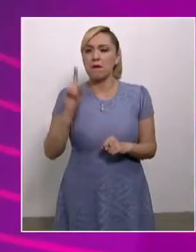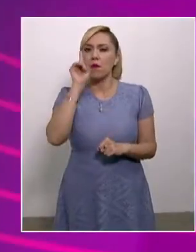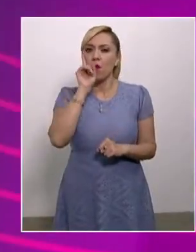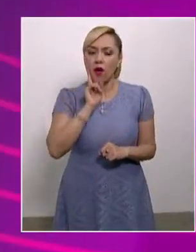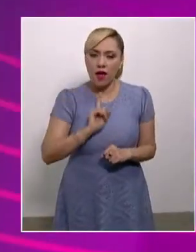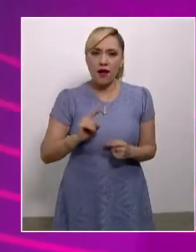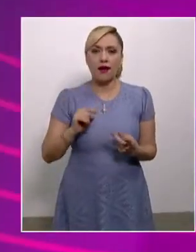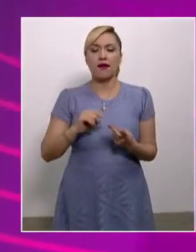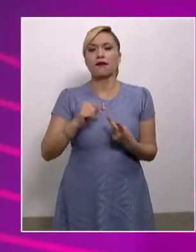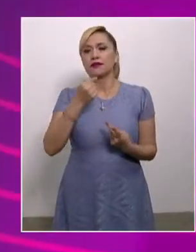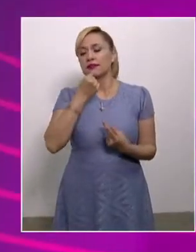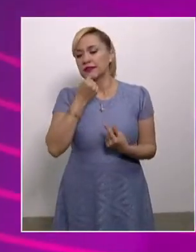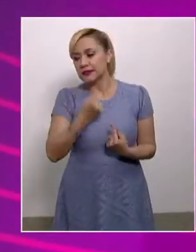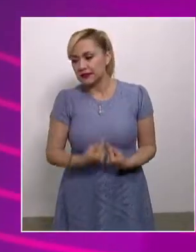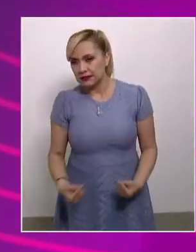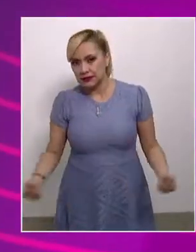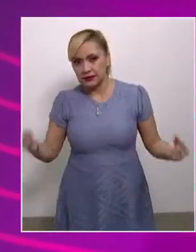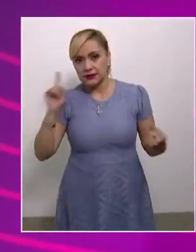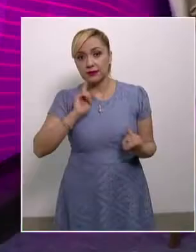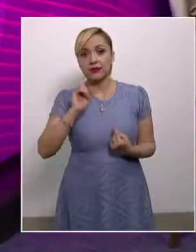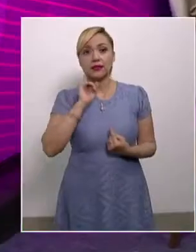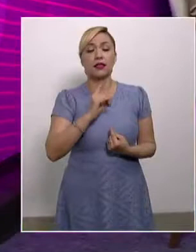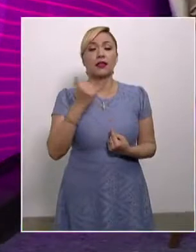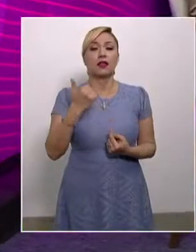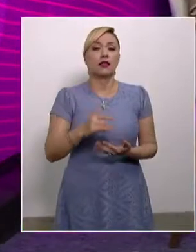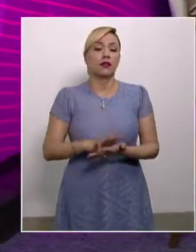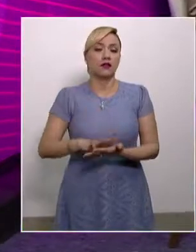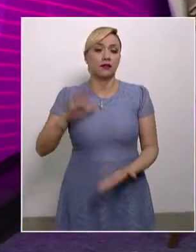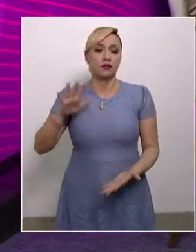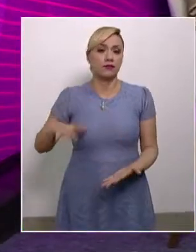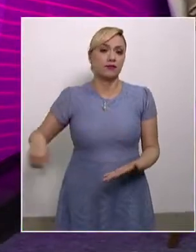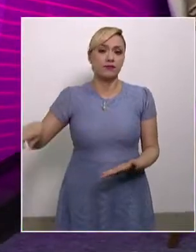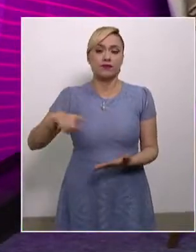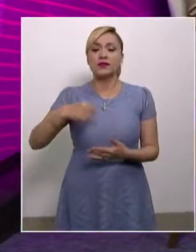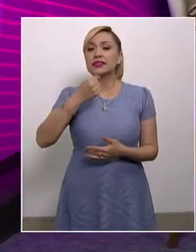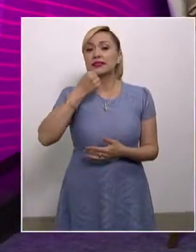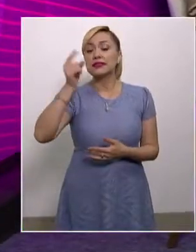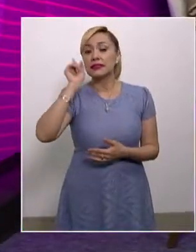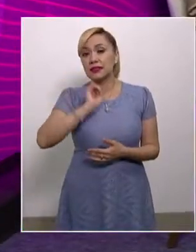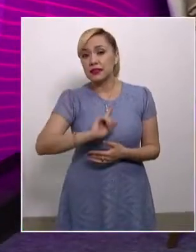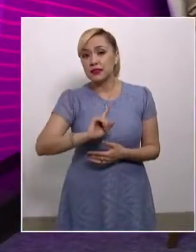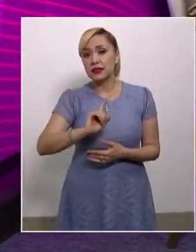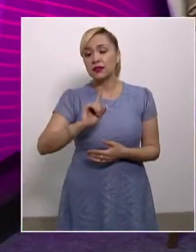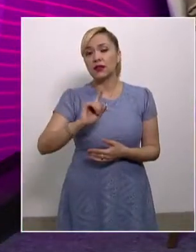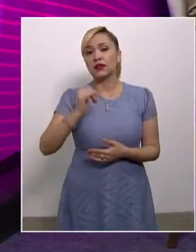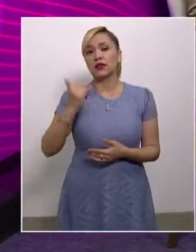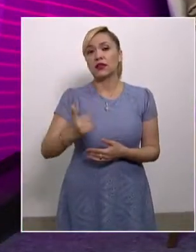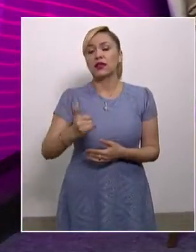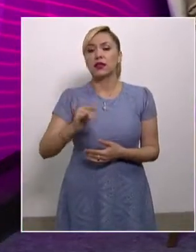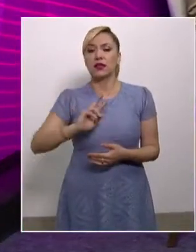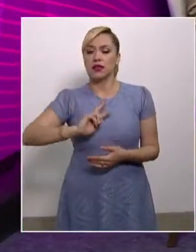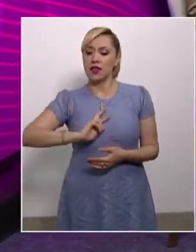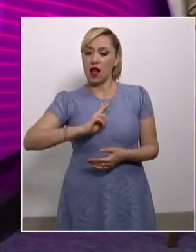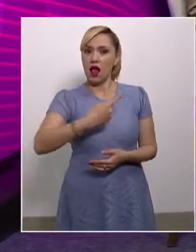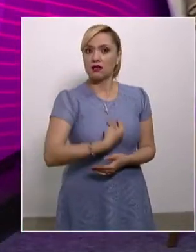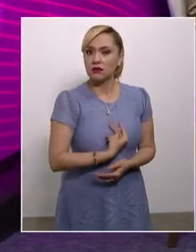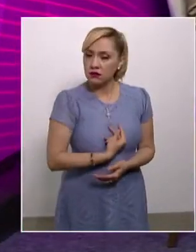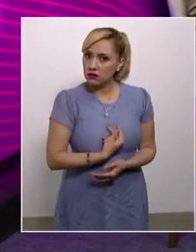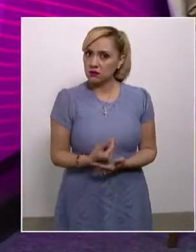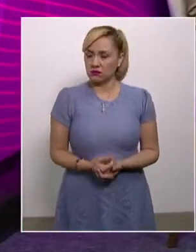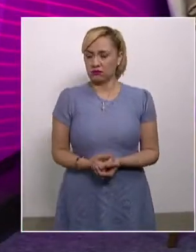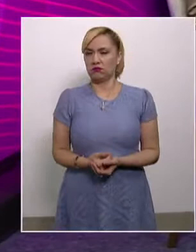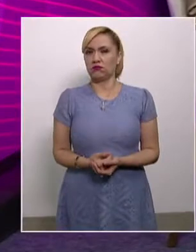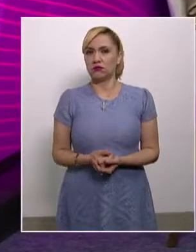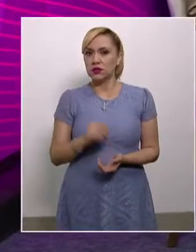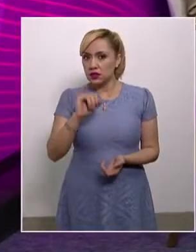las menores y un clima de violencia contra dos poblaciones más específicas, ¿no? Contra las niñas y contra la población trans, ¿no? Claro. Son elementos